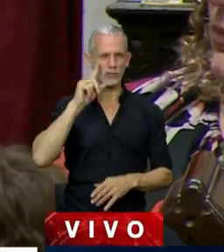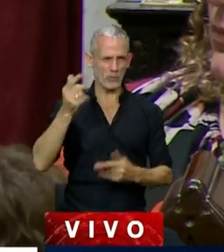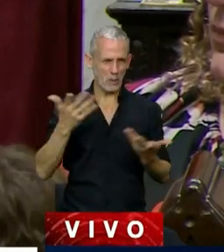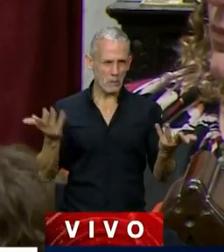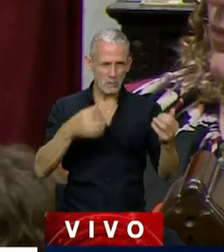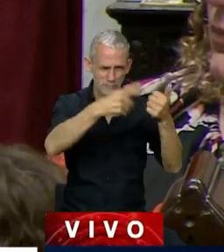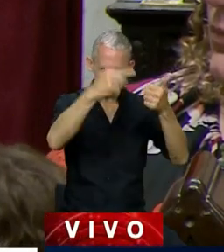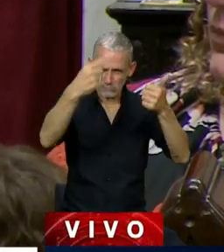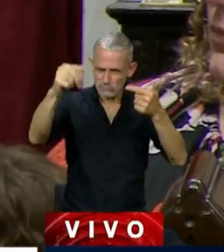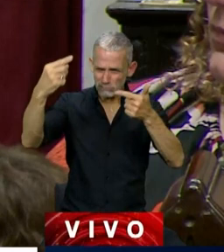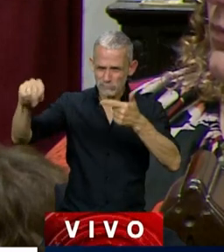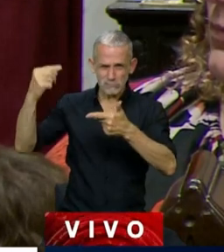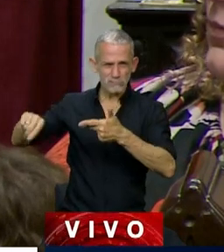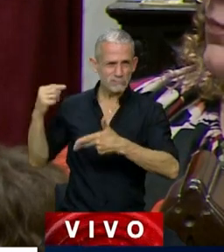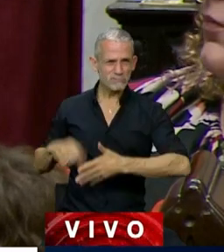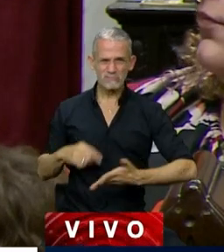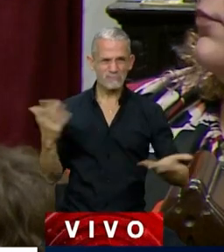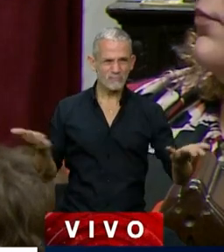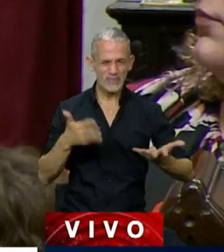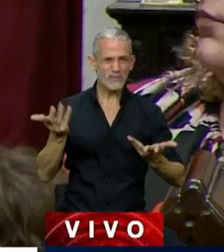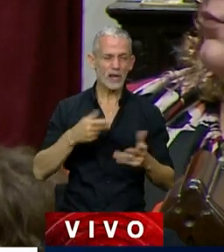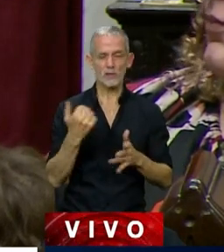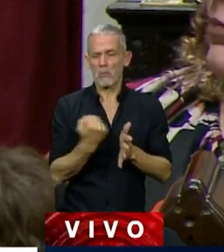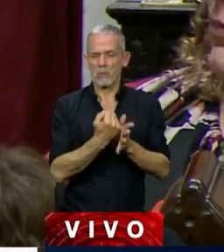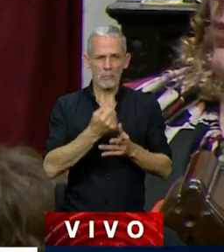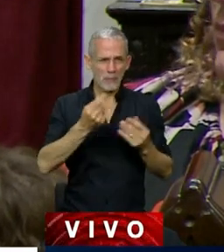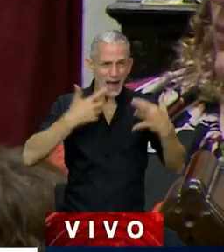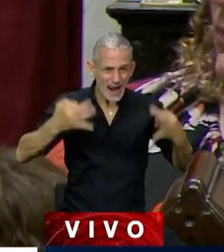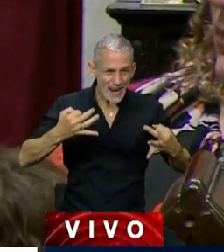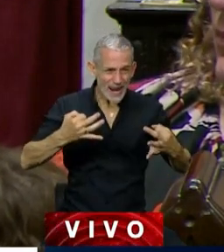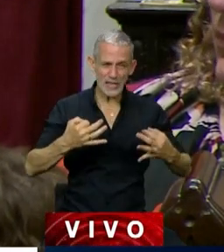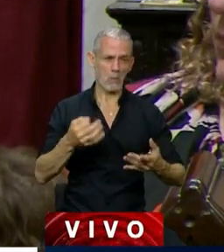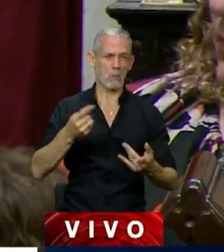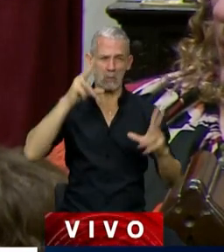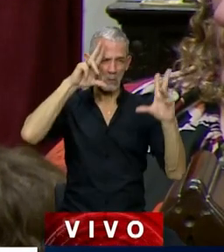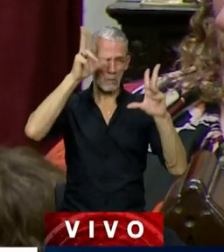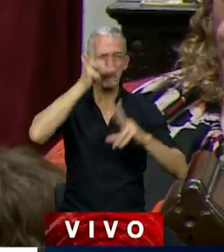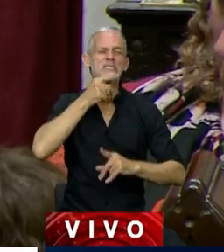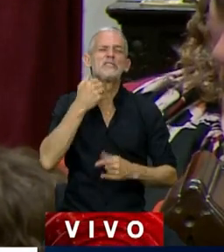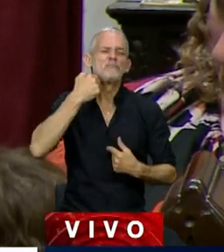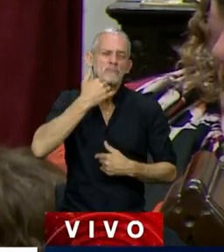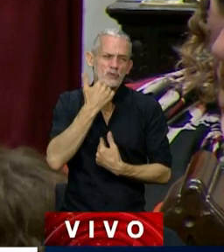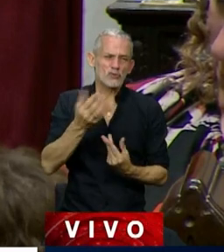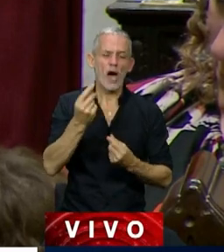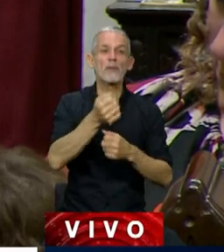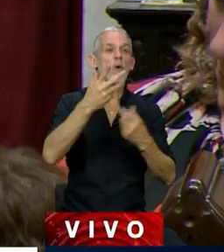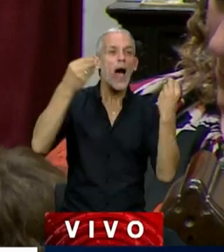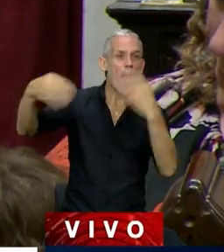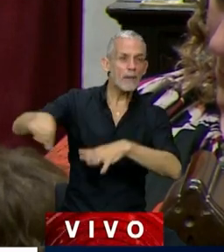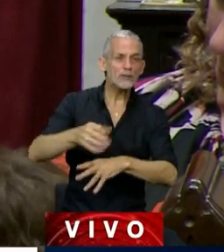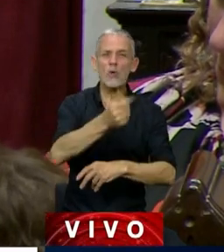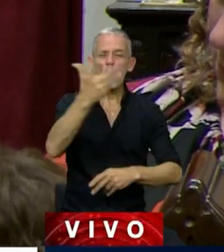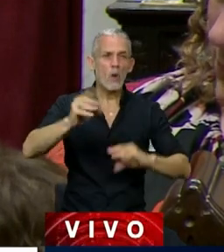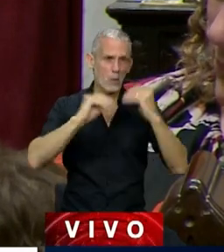200,000. Todos números redondos, todos números simbólicos, porque la realidad es que no tienen la menor idea de cuántos son los